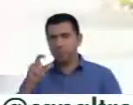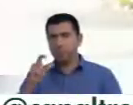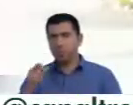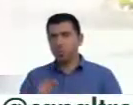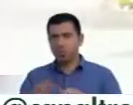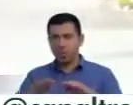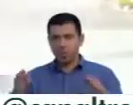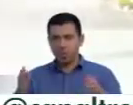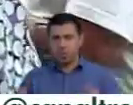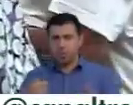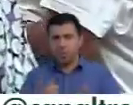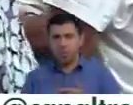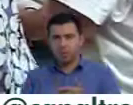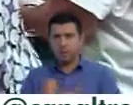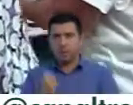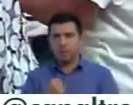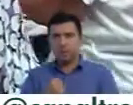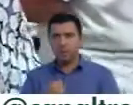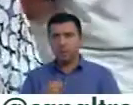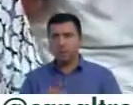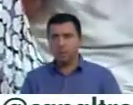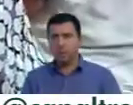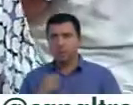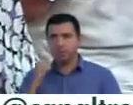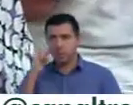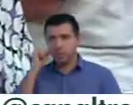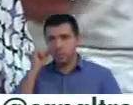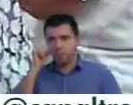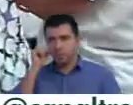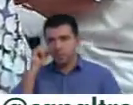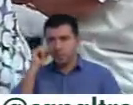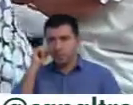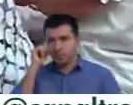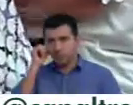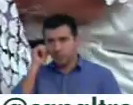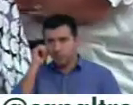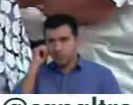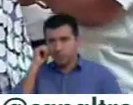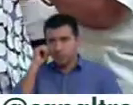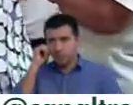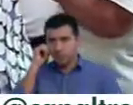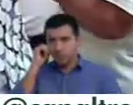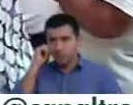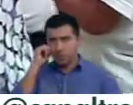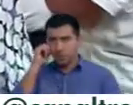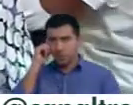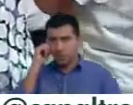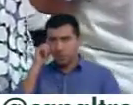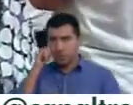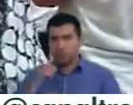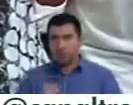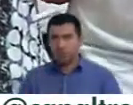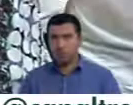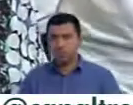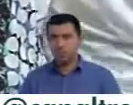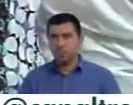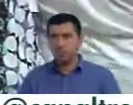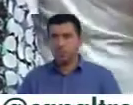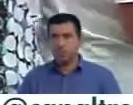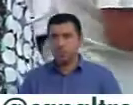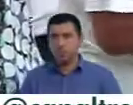las mesas de trabajo. Un impacto de un momento a otro causa estragos, y eso es lo que